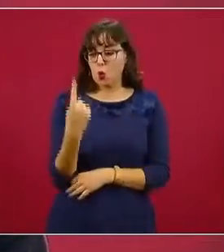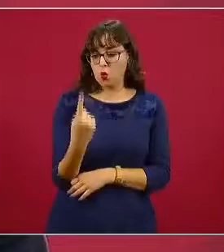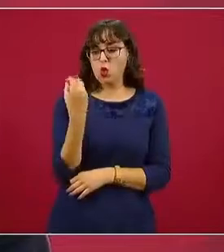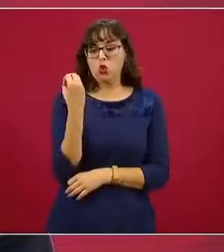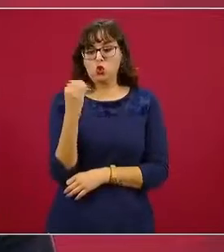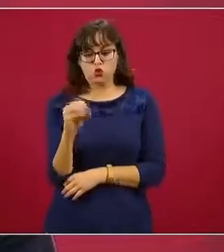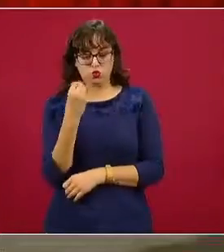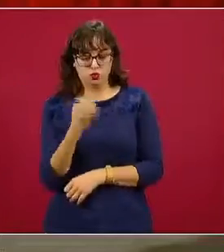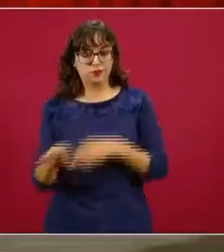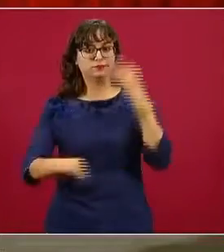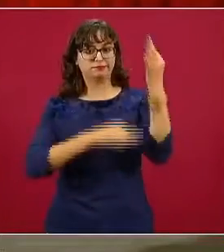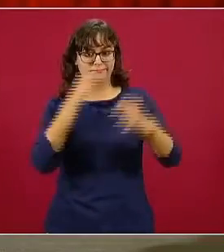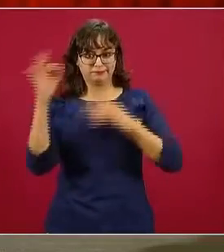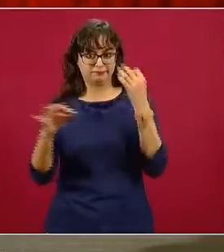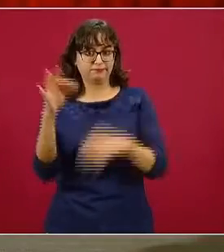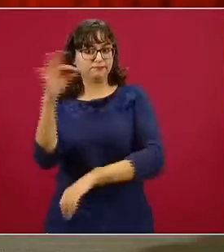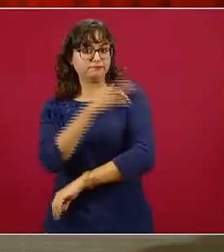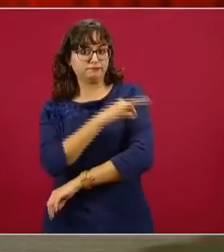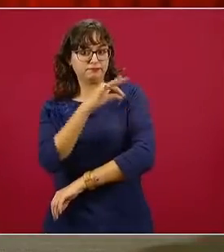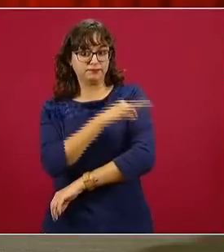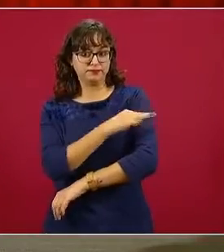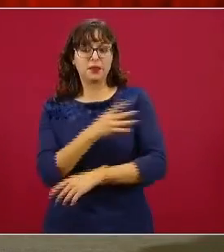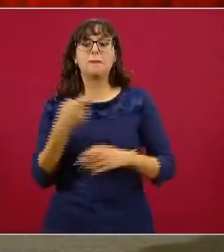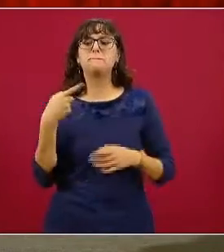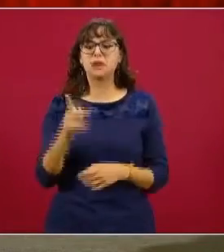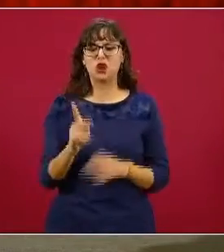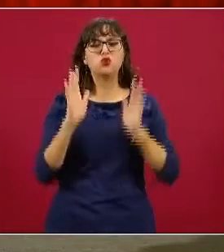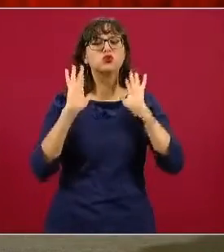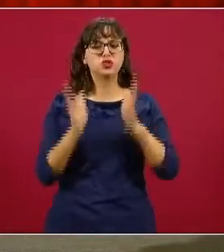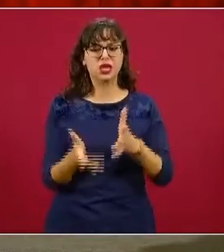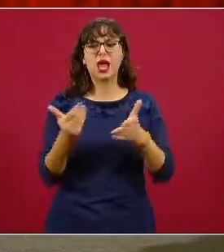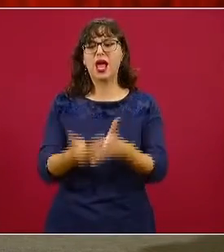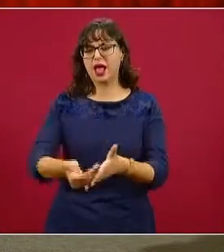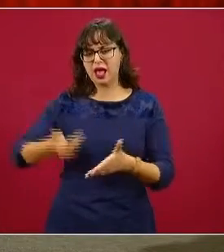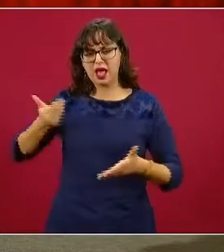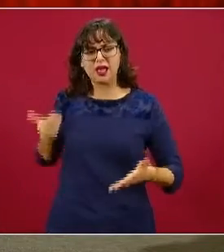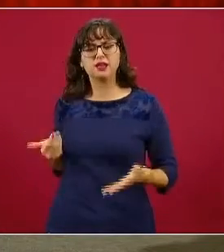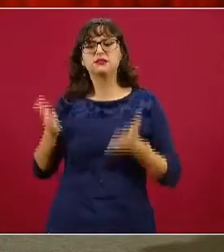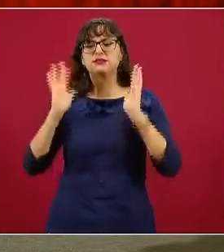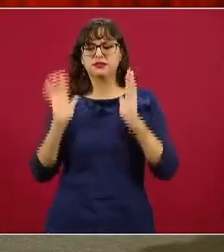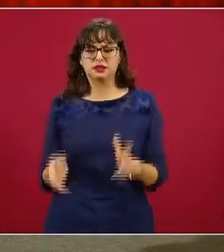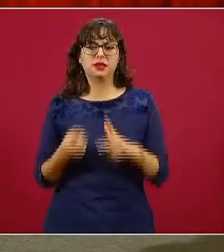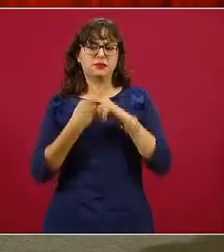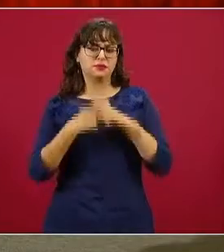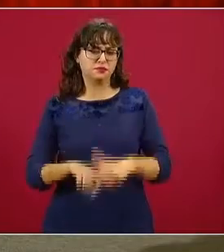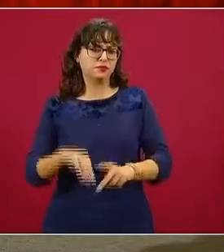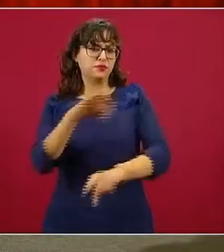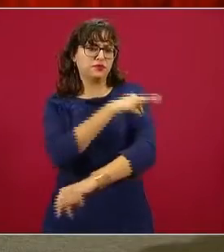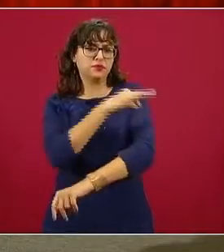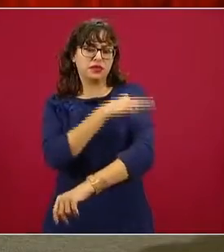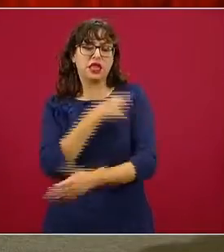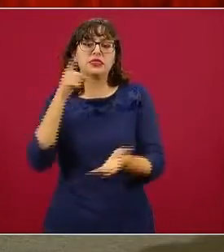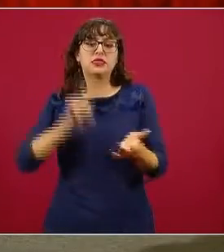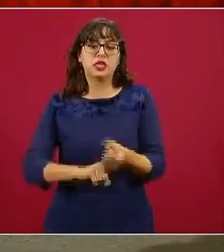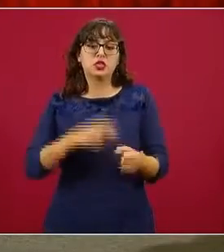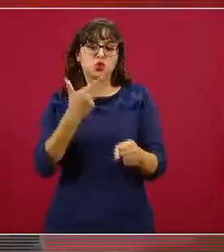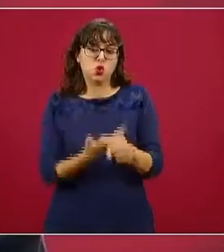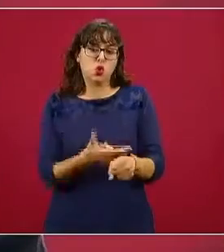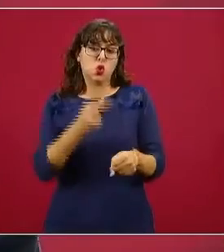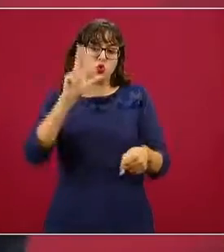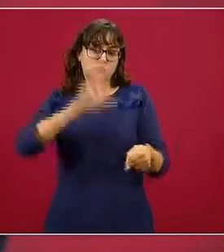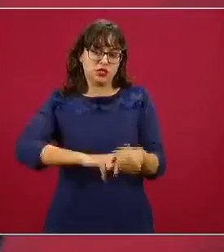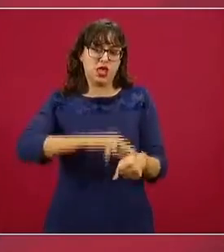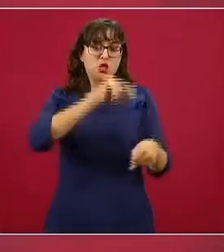octubre. En realidad, la vacunación empezó ya en las unidades de salud, dirigido al personal de salud, que son uno de